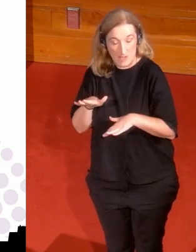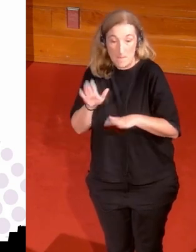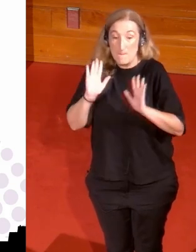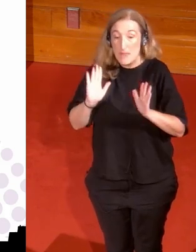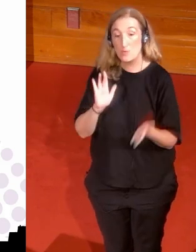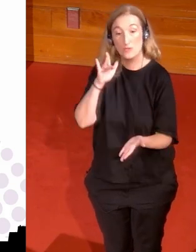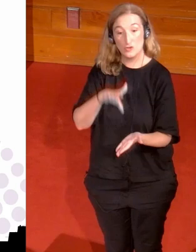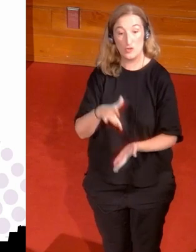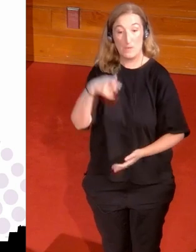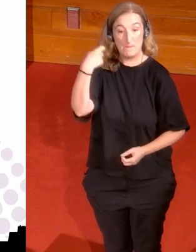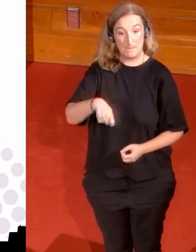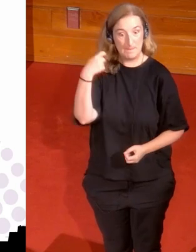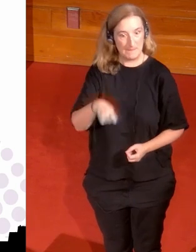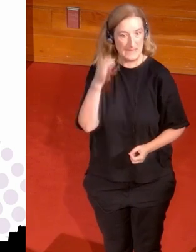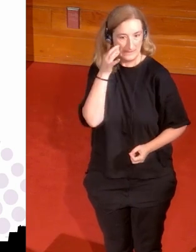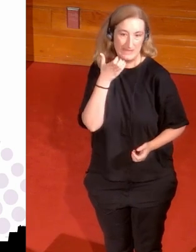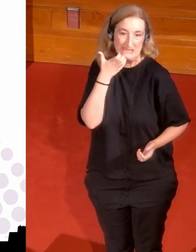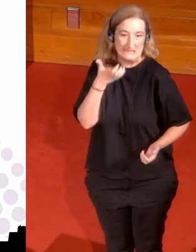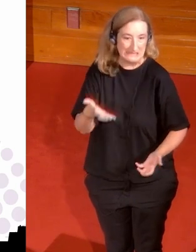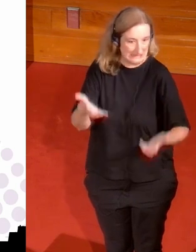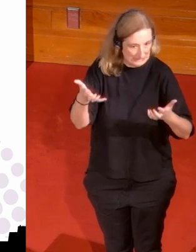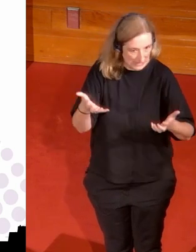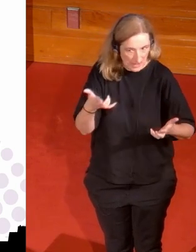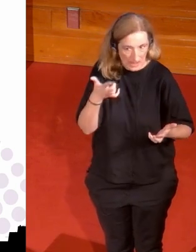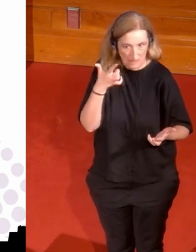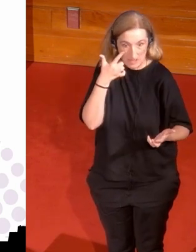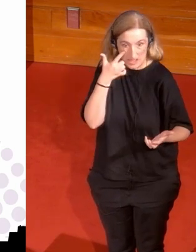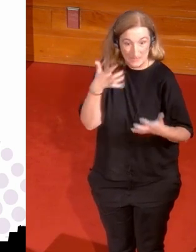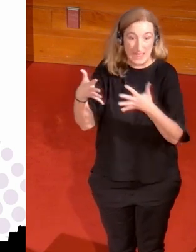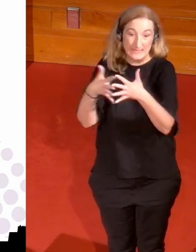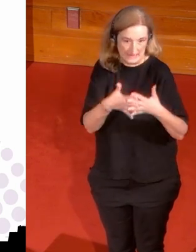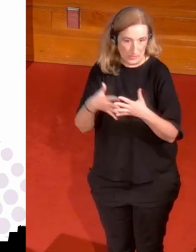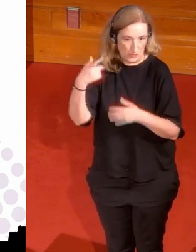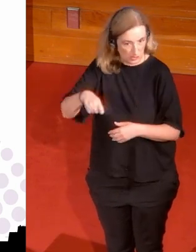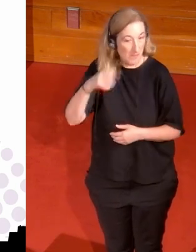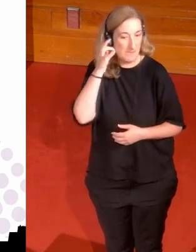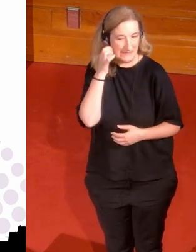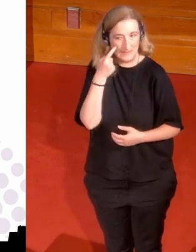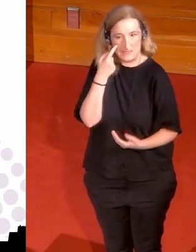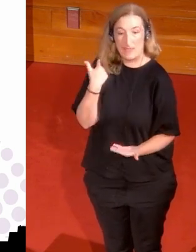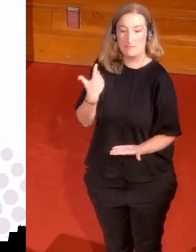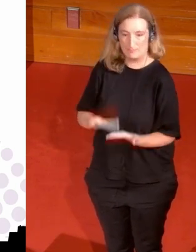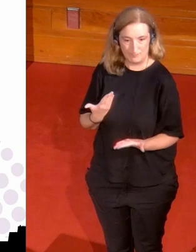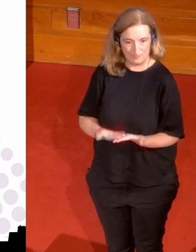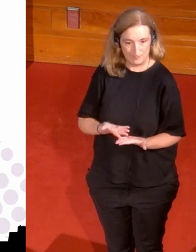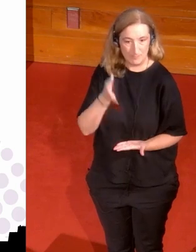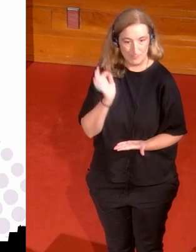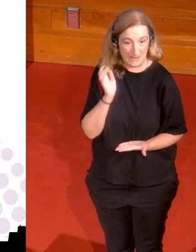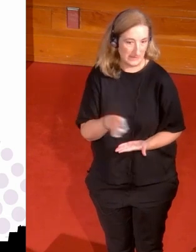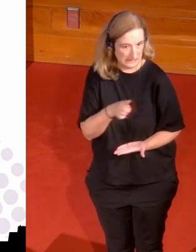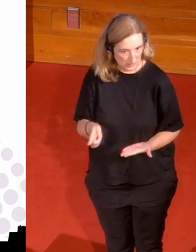casa Blanca será la presidenta de los si si gana será la presidenta de los Estados Unidos y veremos ese ámbito